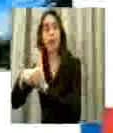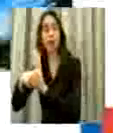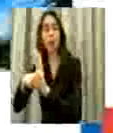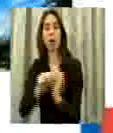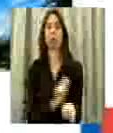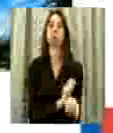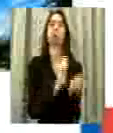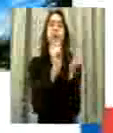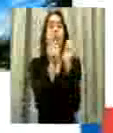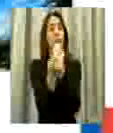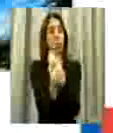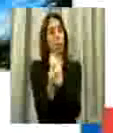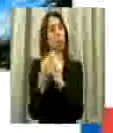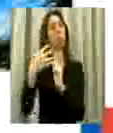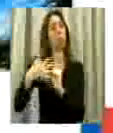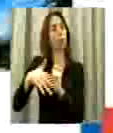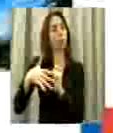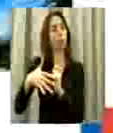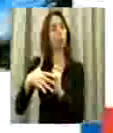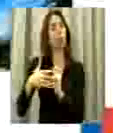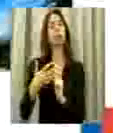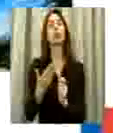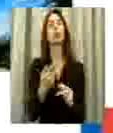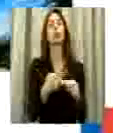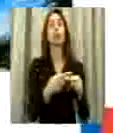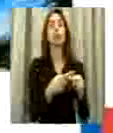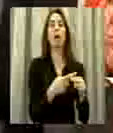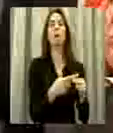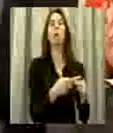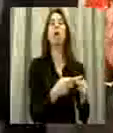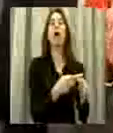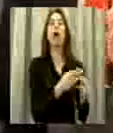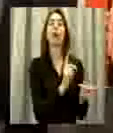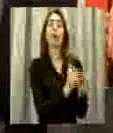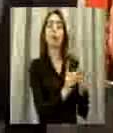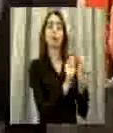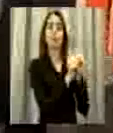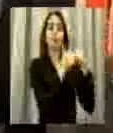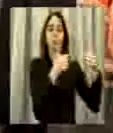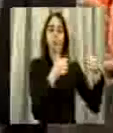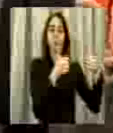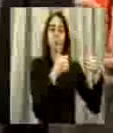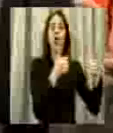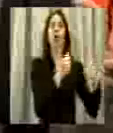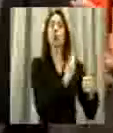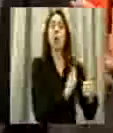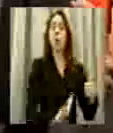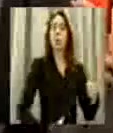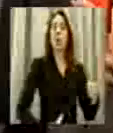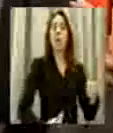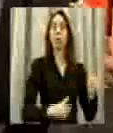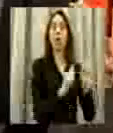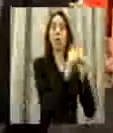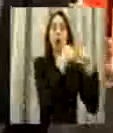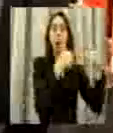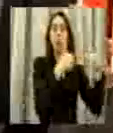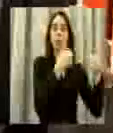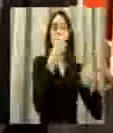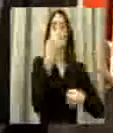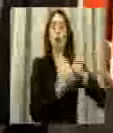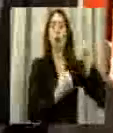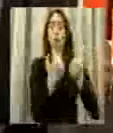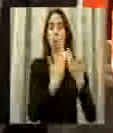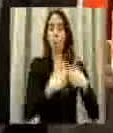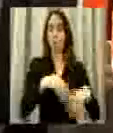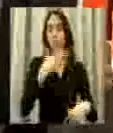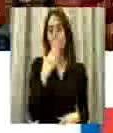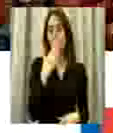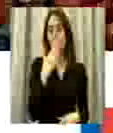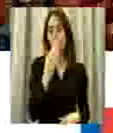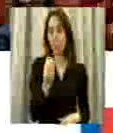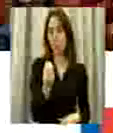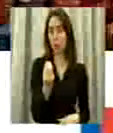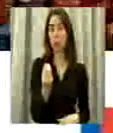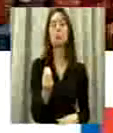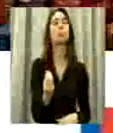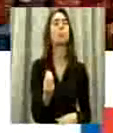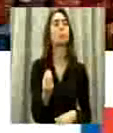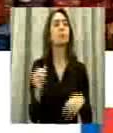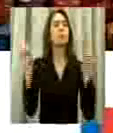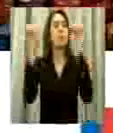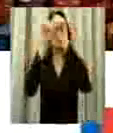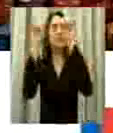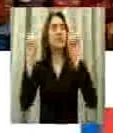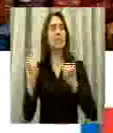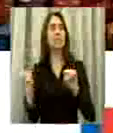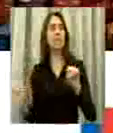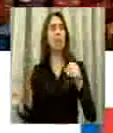cambio importante en el gobierno corporativo, vamos a mejorar el gobierno corporativo de las empresas públicas. Sistema integrado de comercio exterior. Si